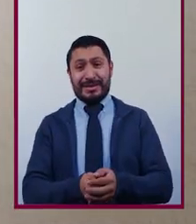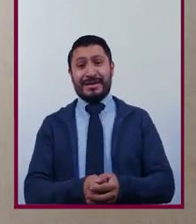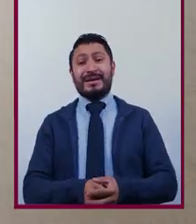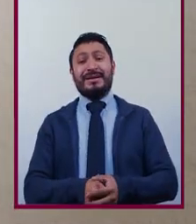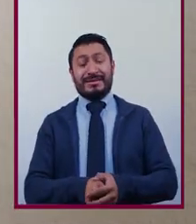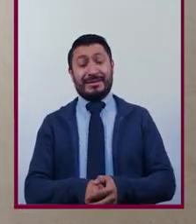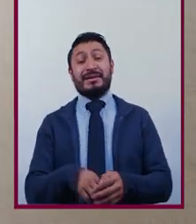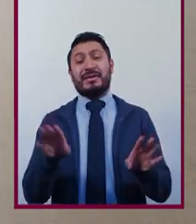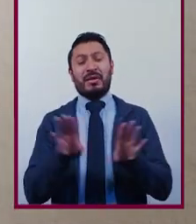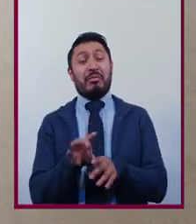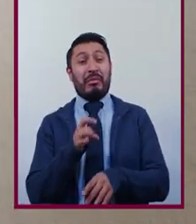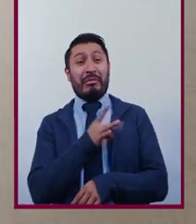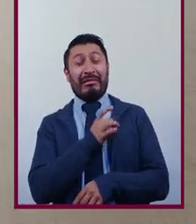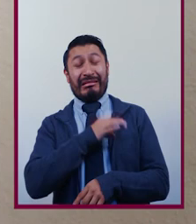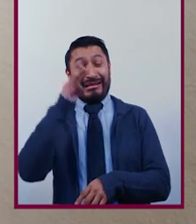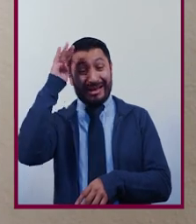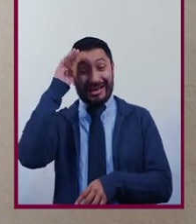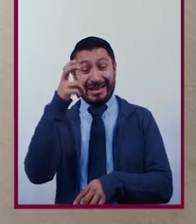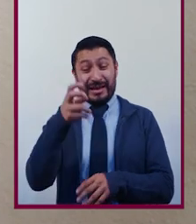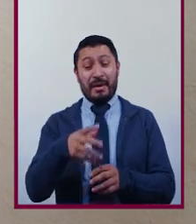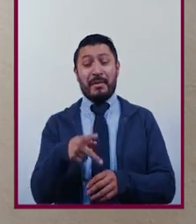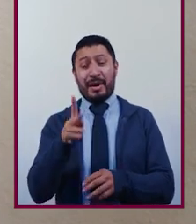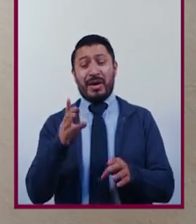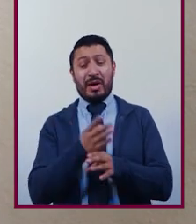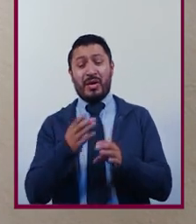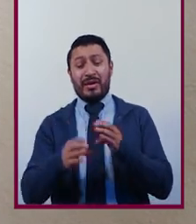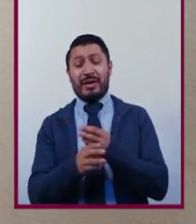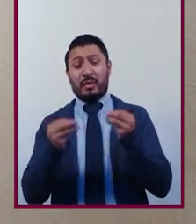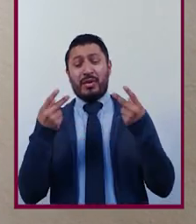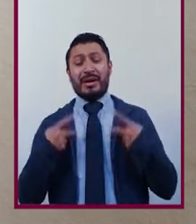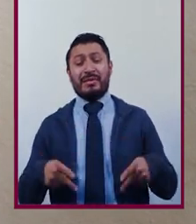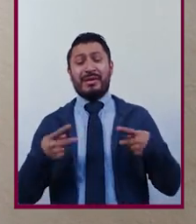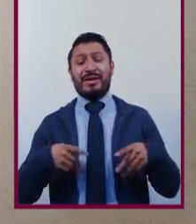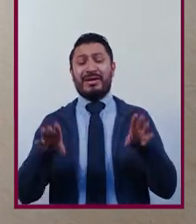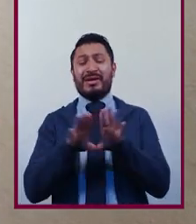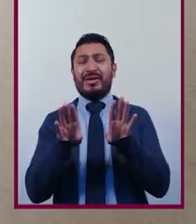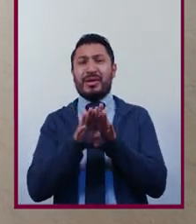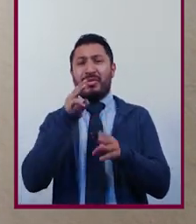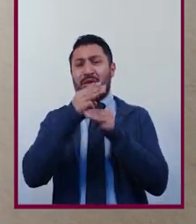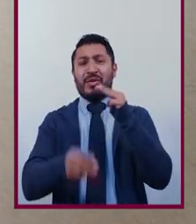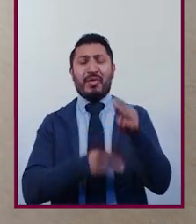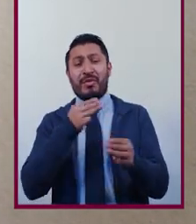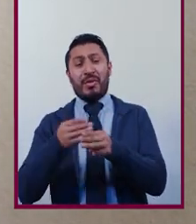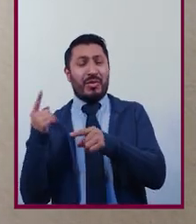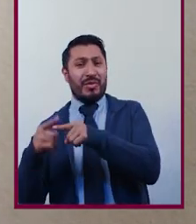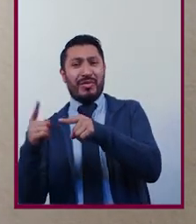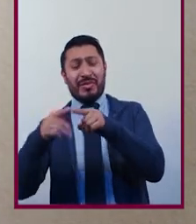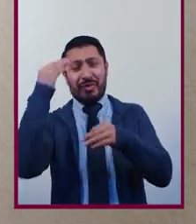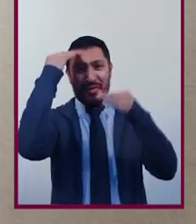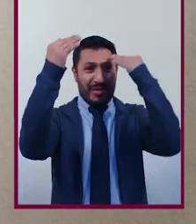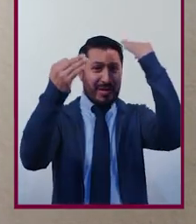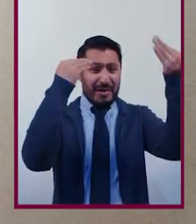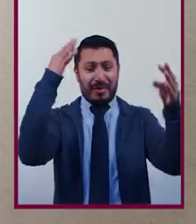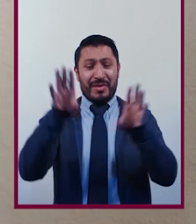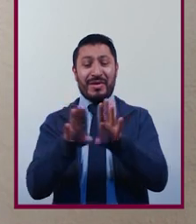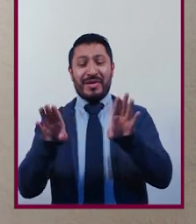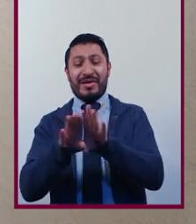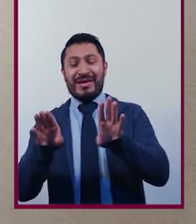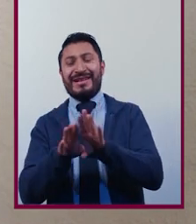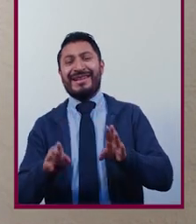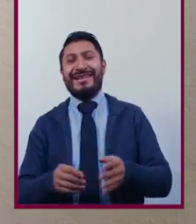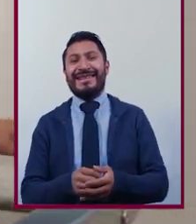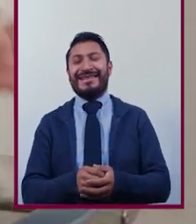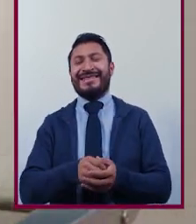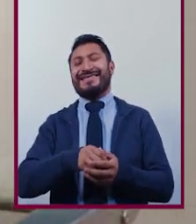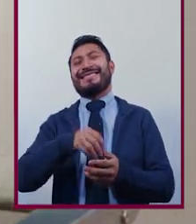pensarlas. Pero son inquietudes que han hecho que muchísimas mujeres y hombres de todo el mundo y de todas las épocas hayan volteado hacia el cielo en busca